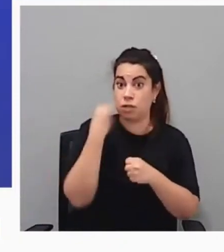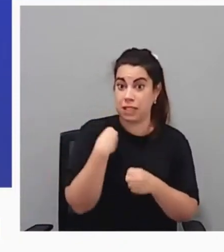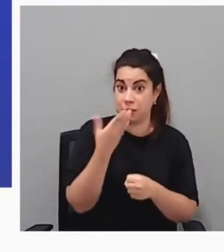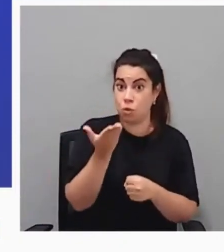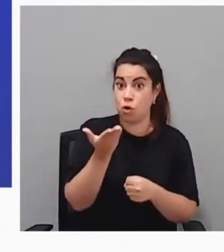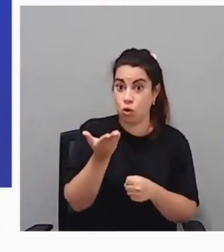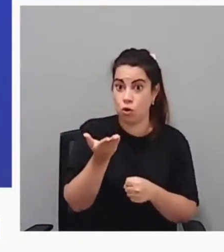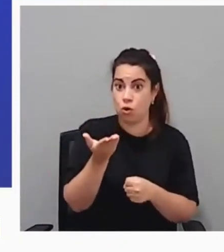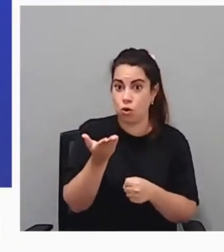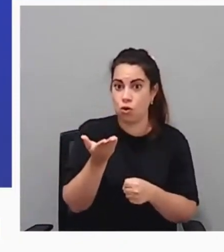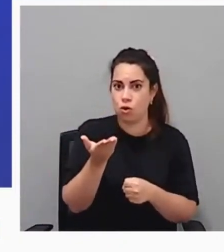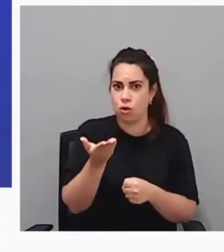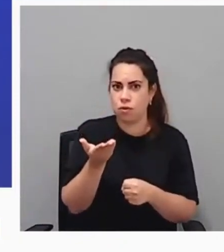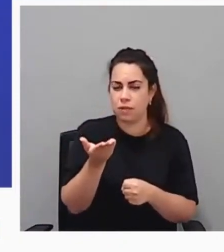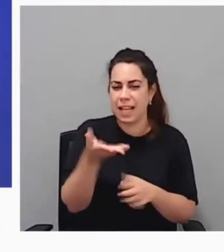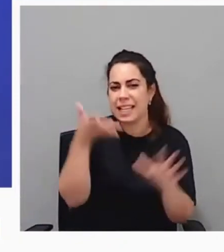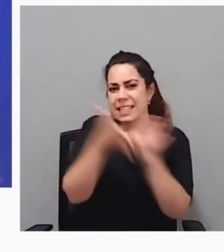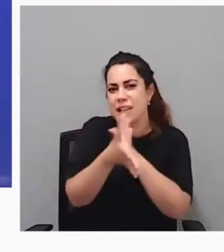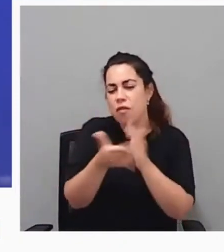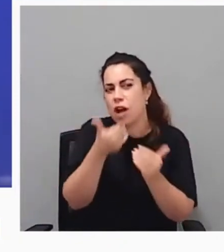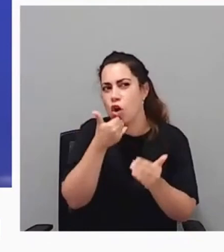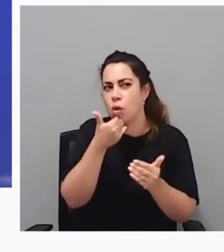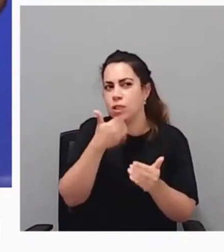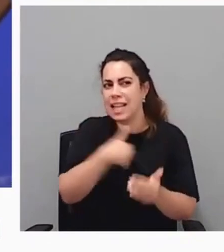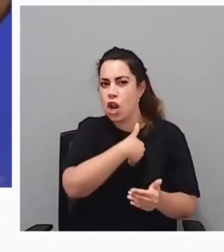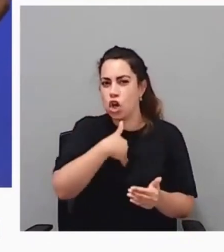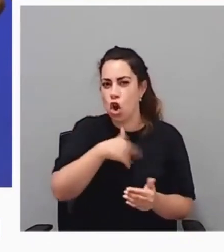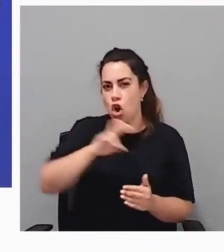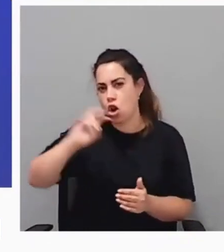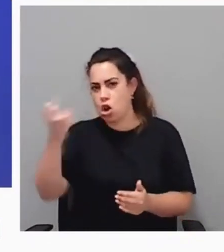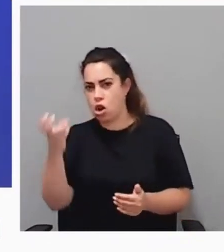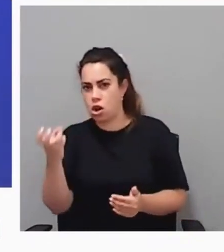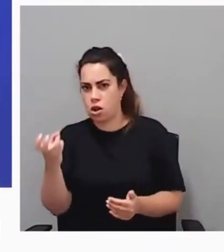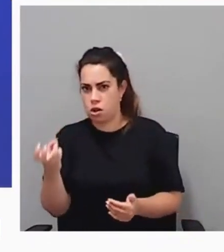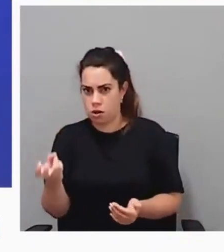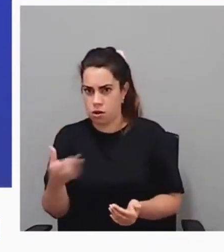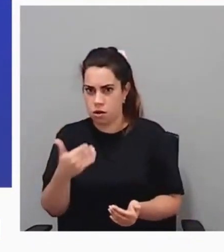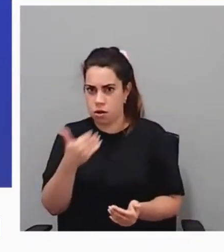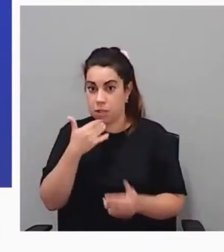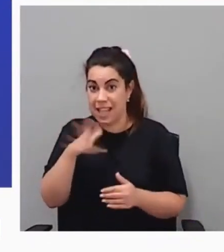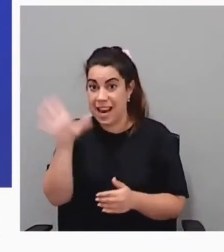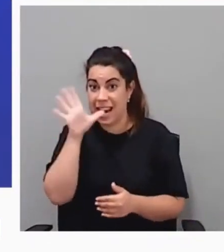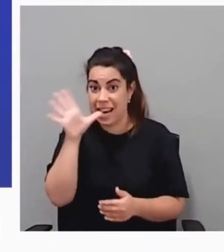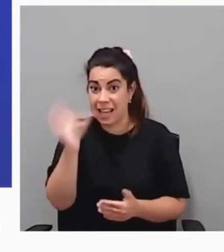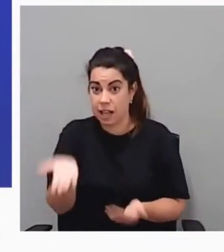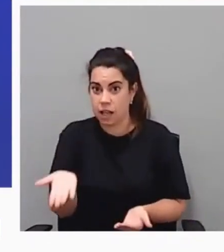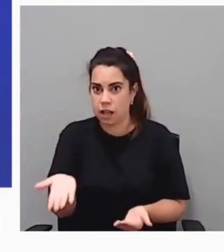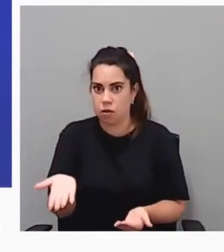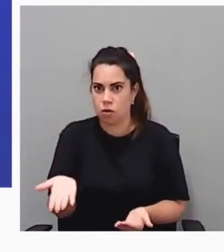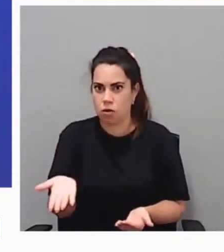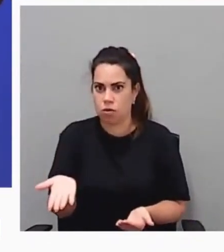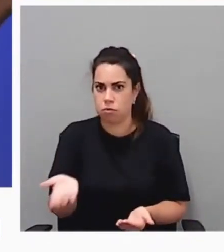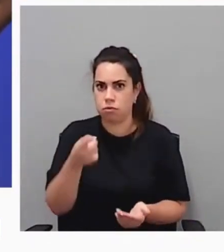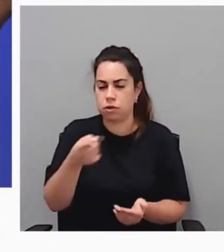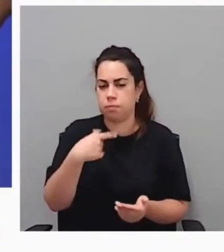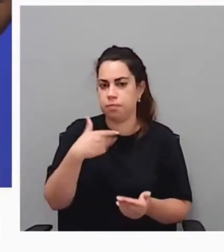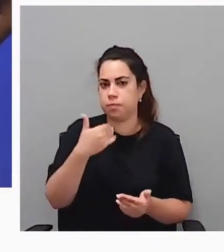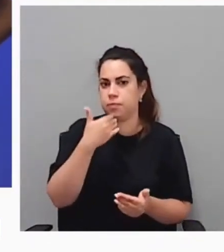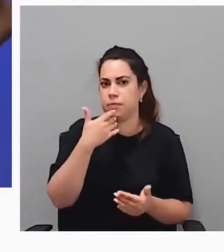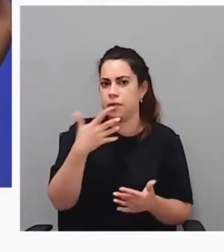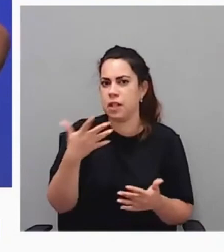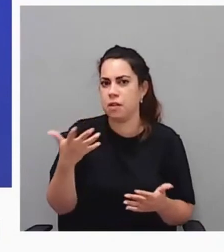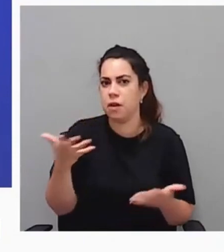se comportan como otra cosa, en este caso como un líquido. Un caso fundamental de emergencia es la inteligencia